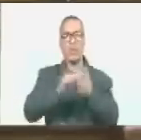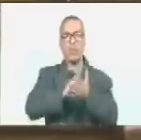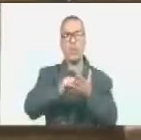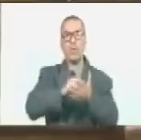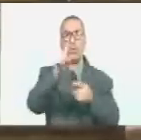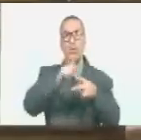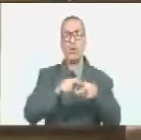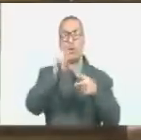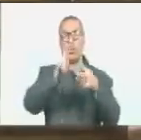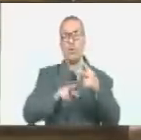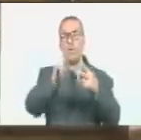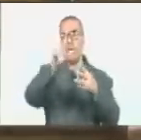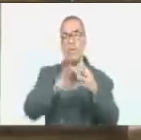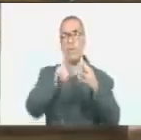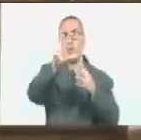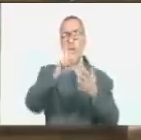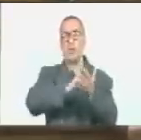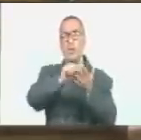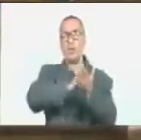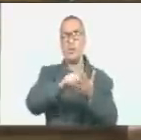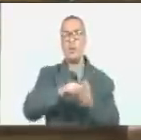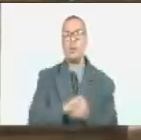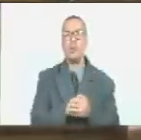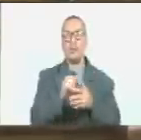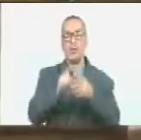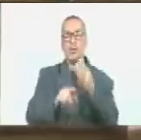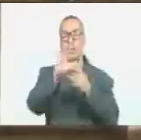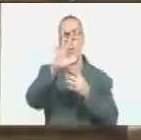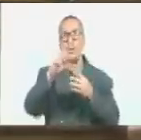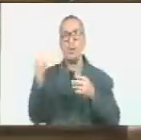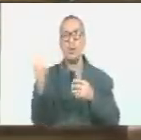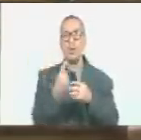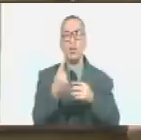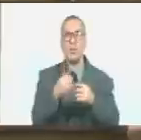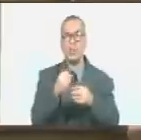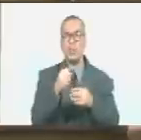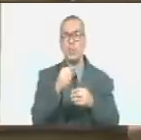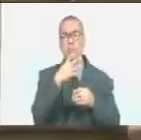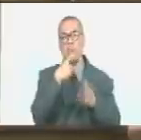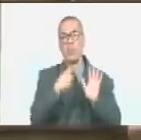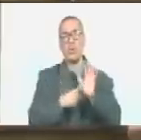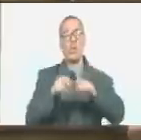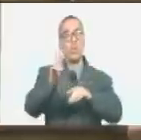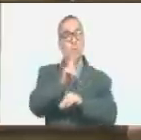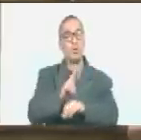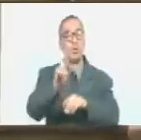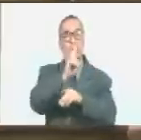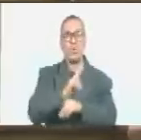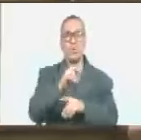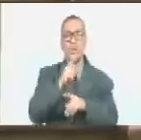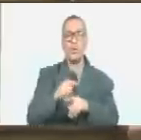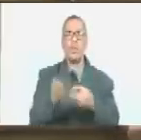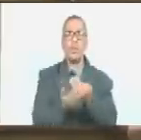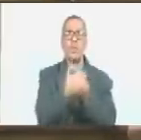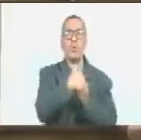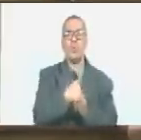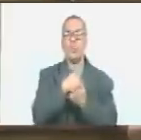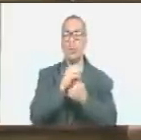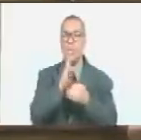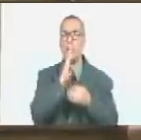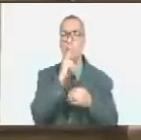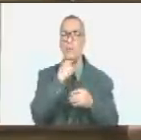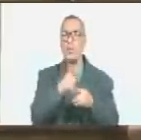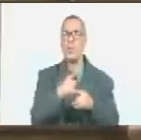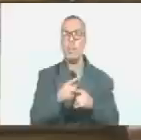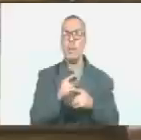numerales 1, 2 y 3 de este artículo. 5. De origen lícito, utilizados para ocultar bienes de